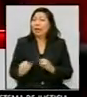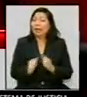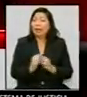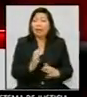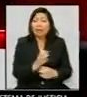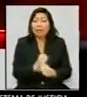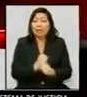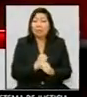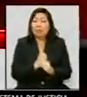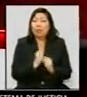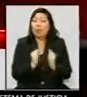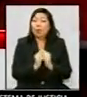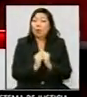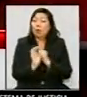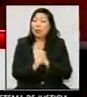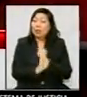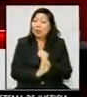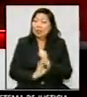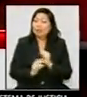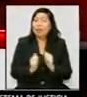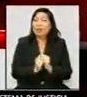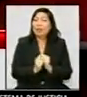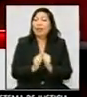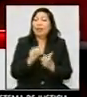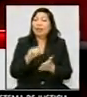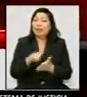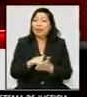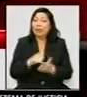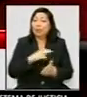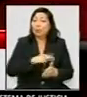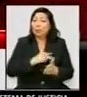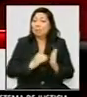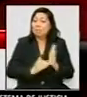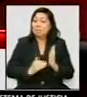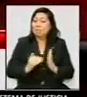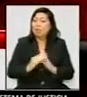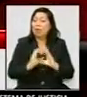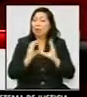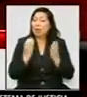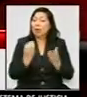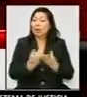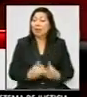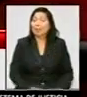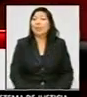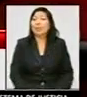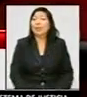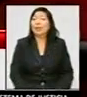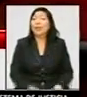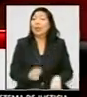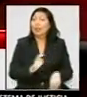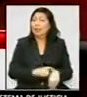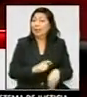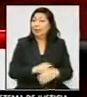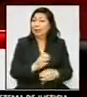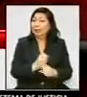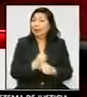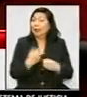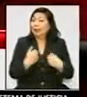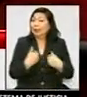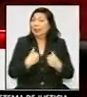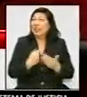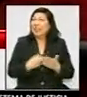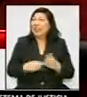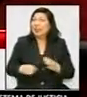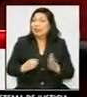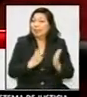cooptar con el aval, con el blindaje de la fuerza mayoritaria del Congreso, en el momento que tenemos que tomar